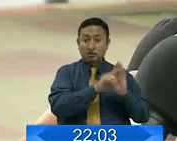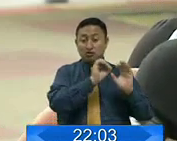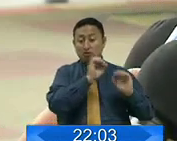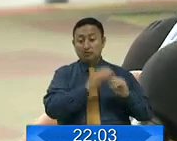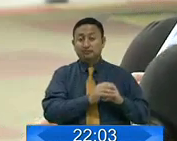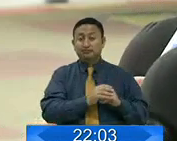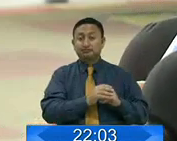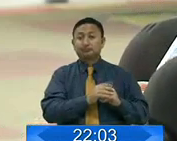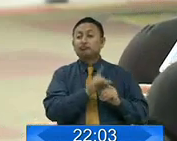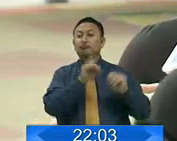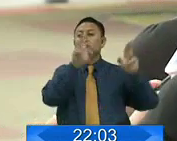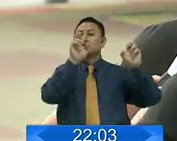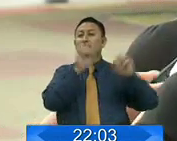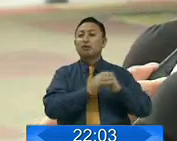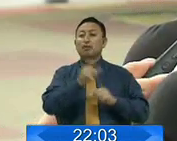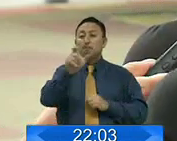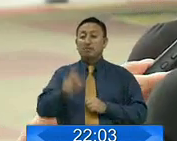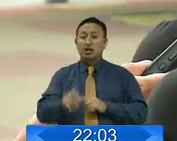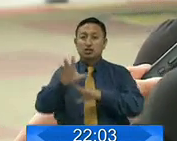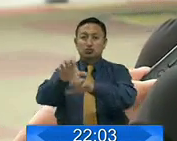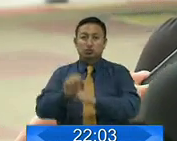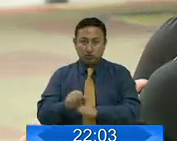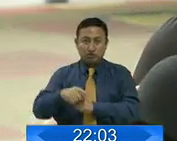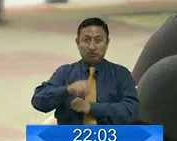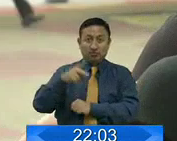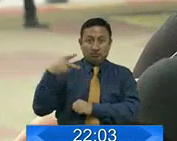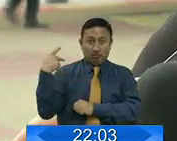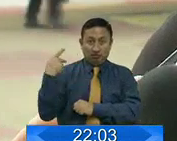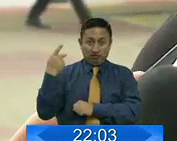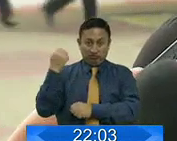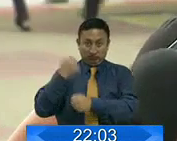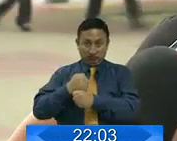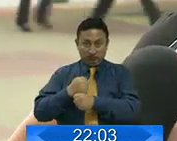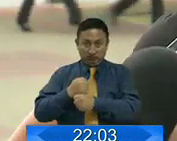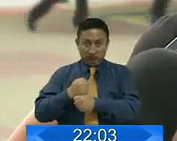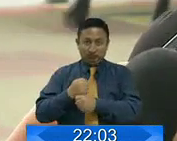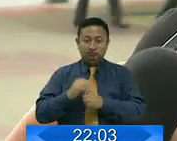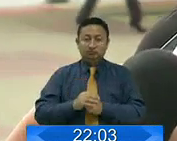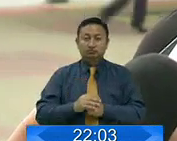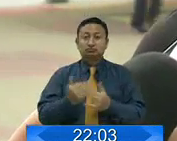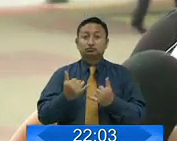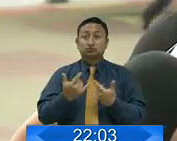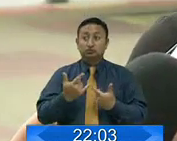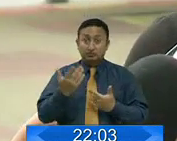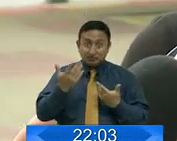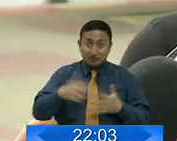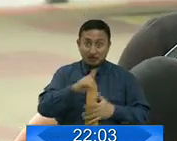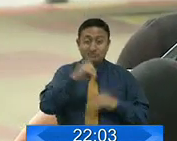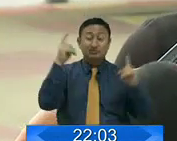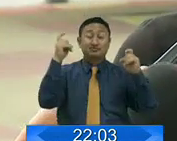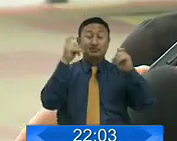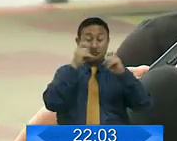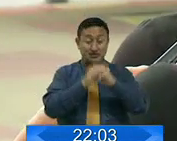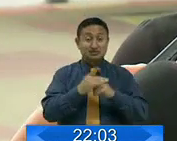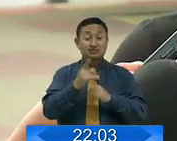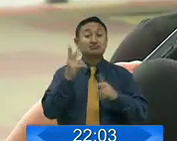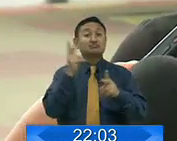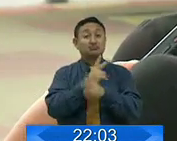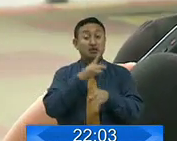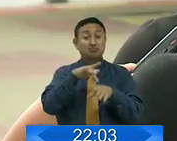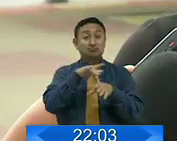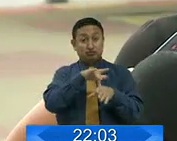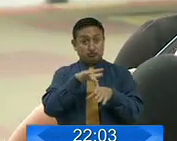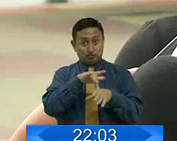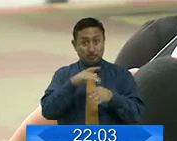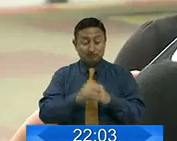entran en temas como trata de personas. Por supuesto, en un escenario que ya es un escenario complejo y que ya es un escenario de riesgo,